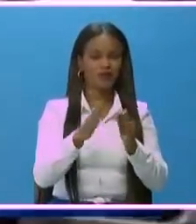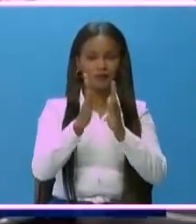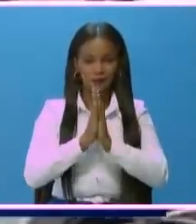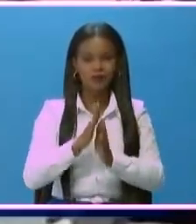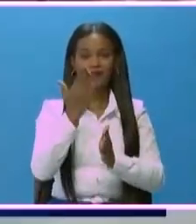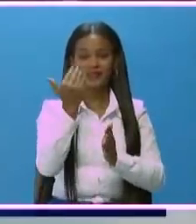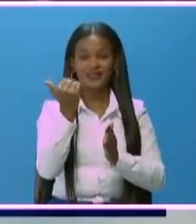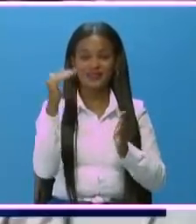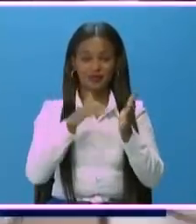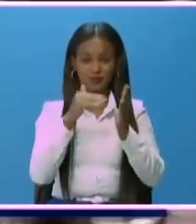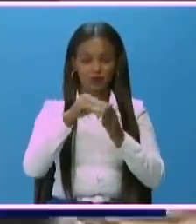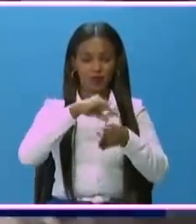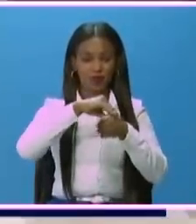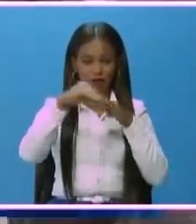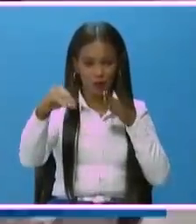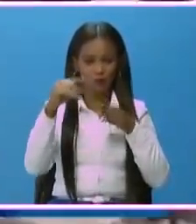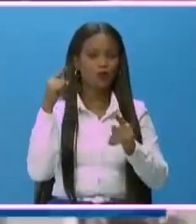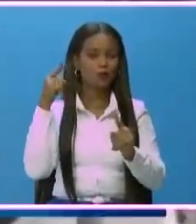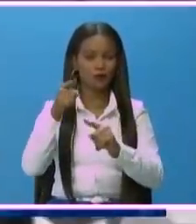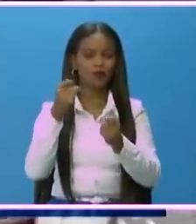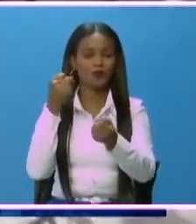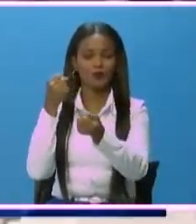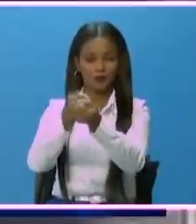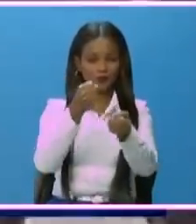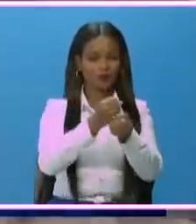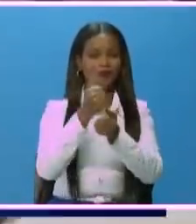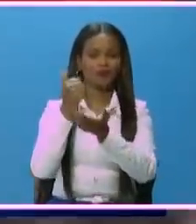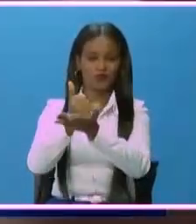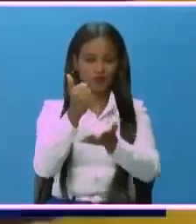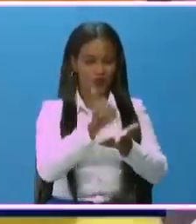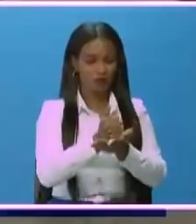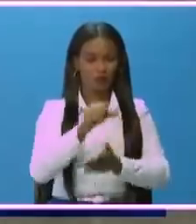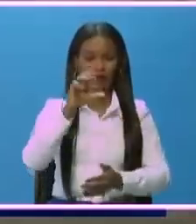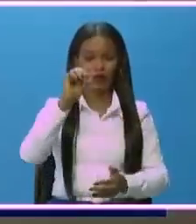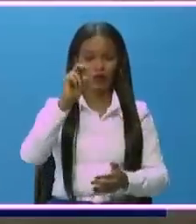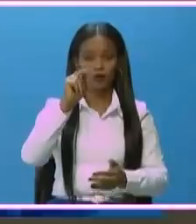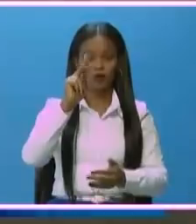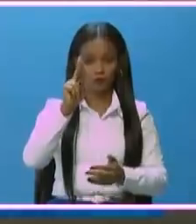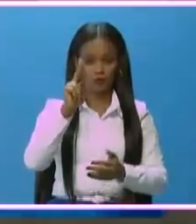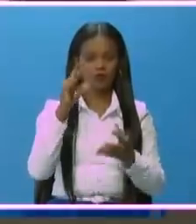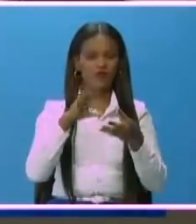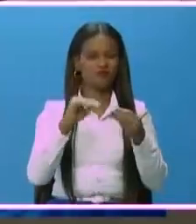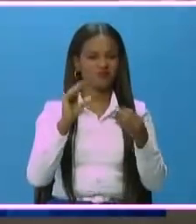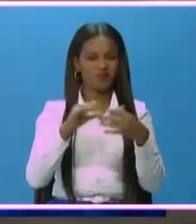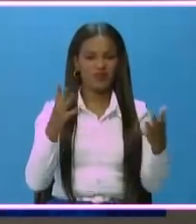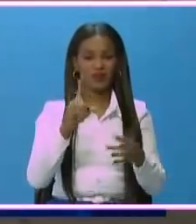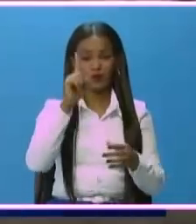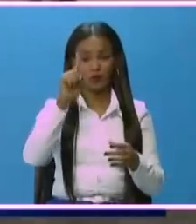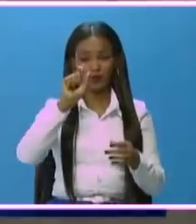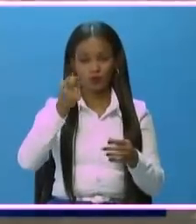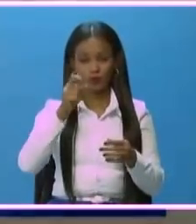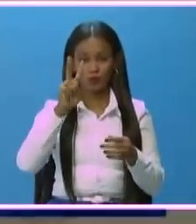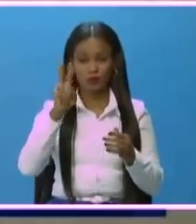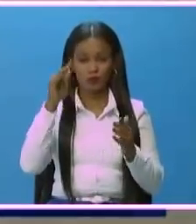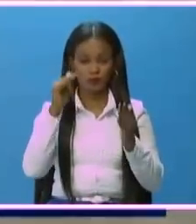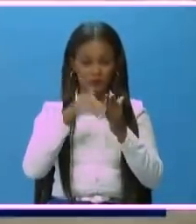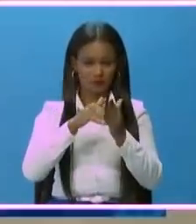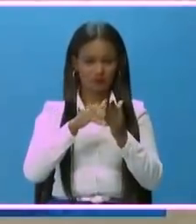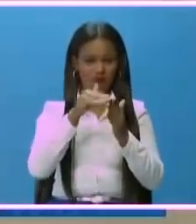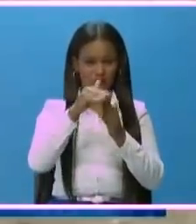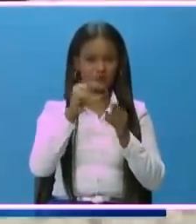en fondos para ayudarlos. El ente de la ONU estimó que alrededor de 1,2 millones de